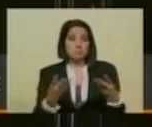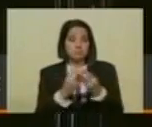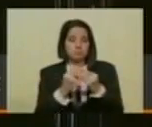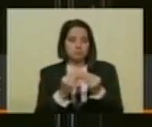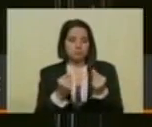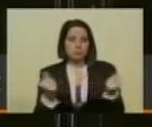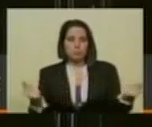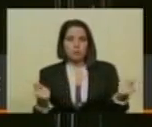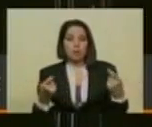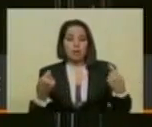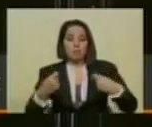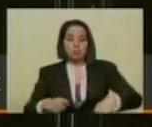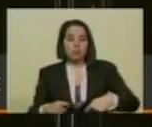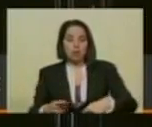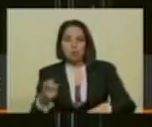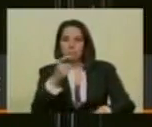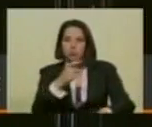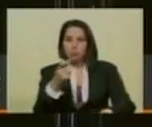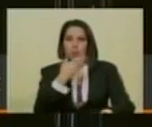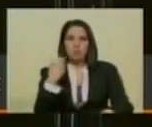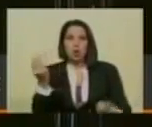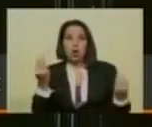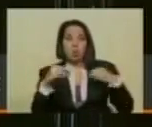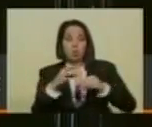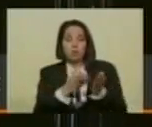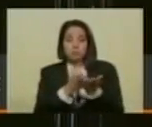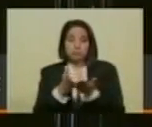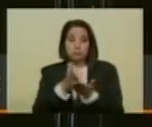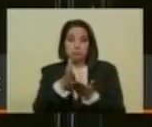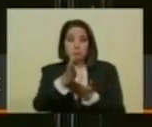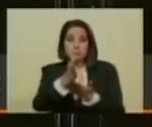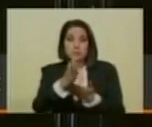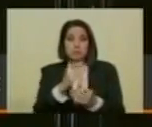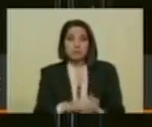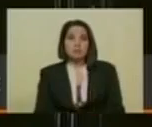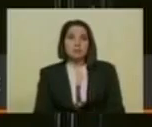¿Cómo apostar para buscar un nuevo camino?